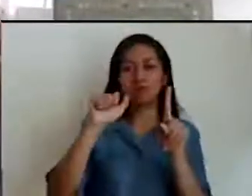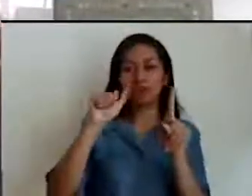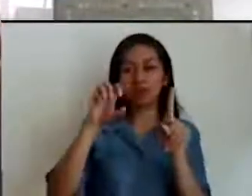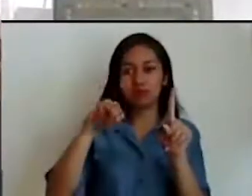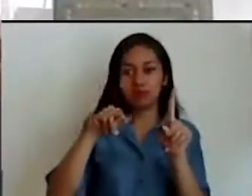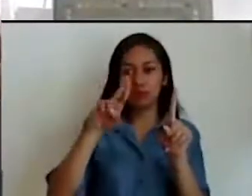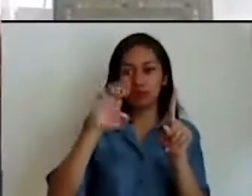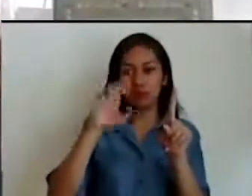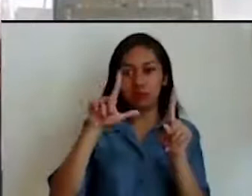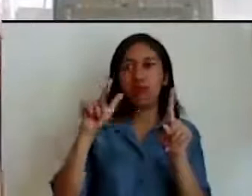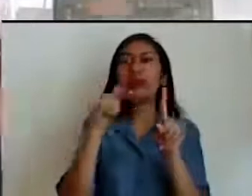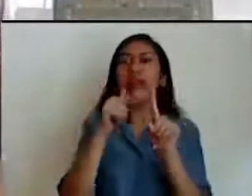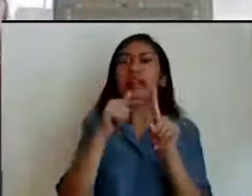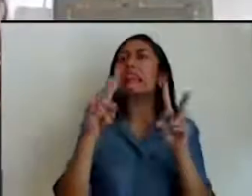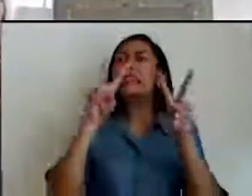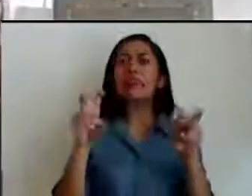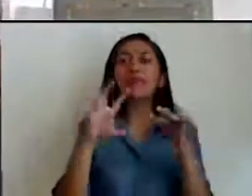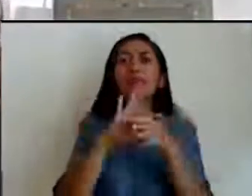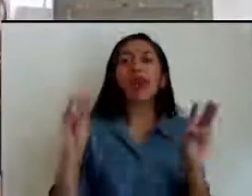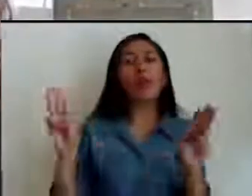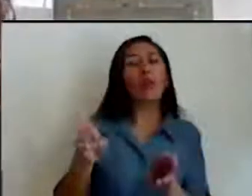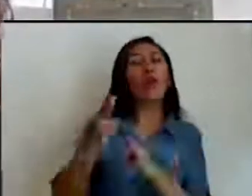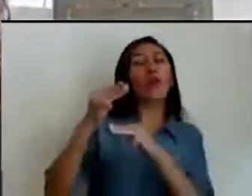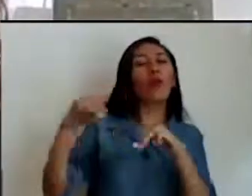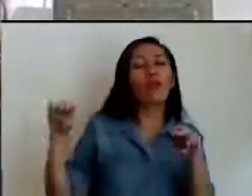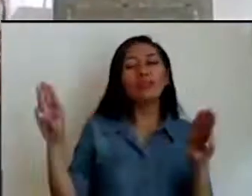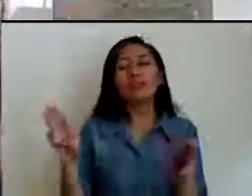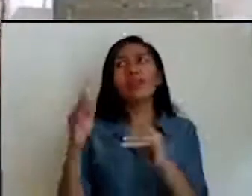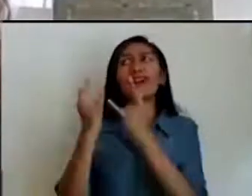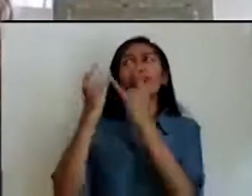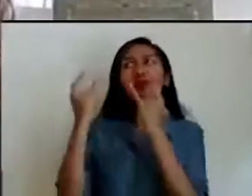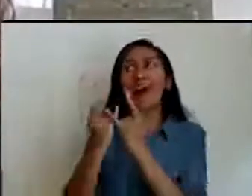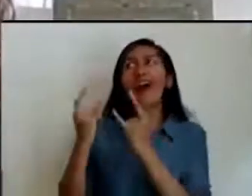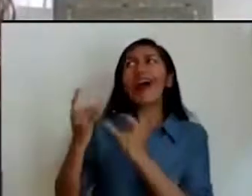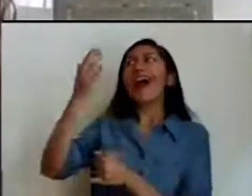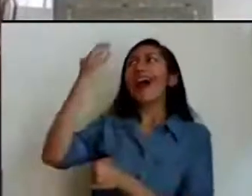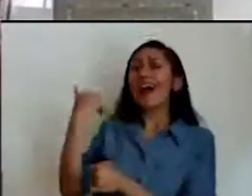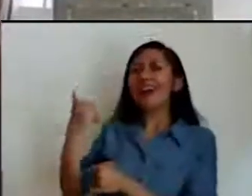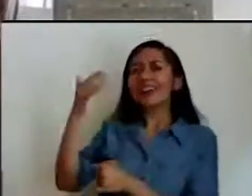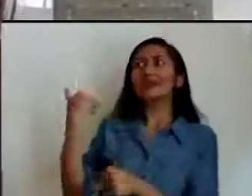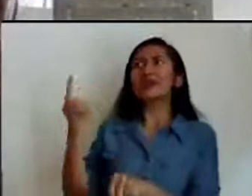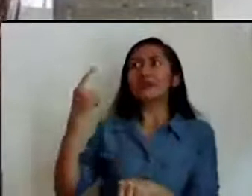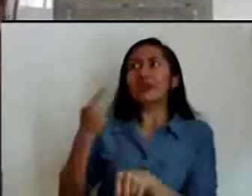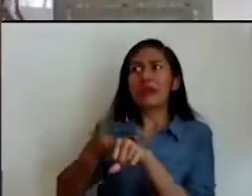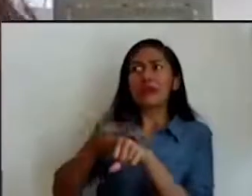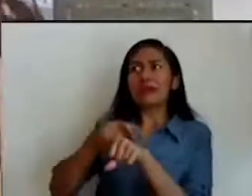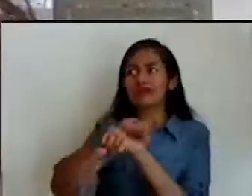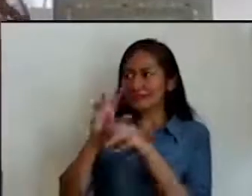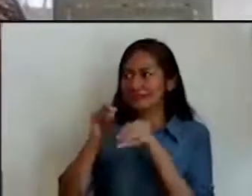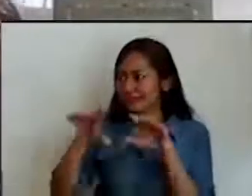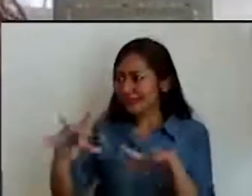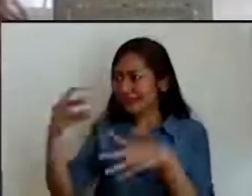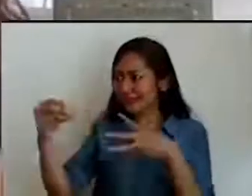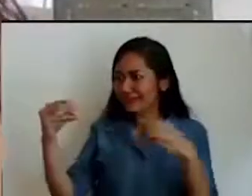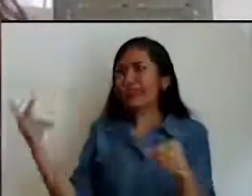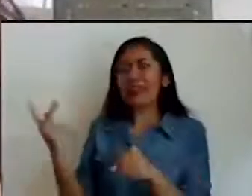los anticuerpos. Nos va a hacer un recorrido de la historia de la música con relación a estos momentos de enfermedad y cómo el